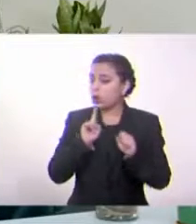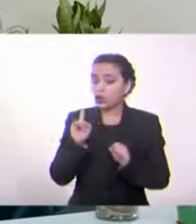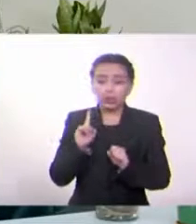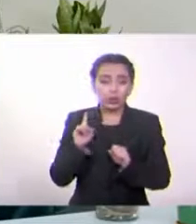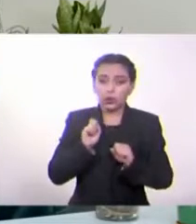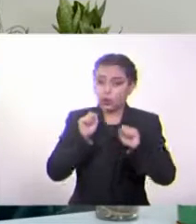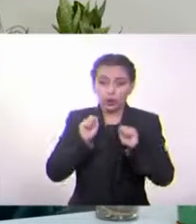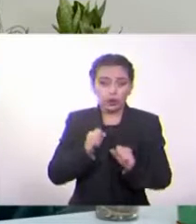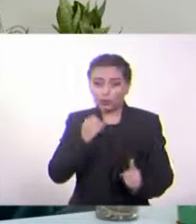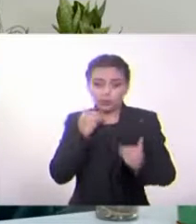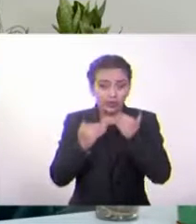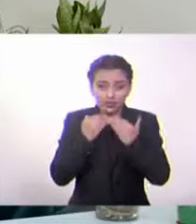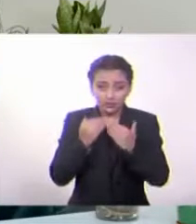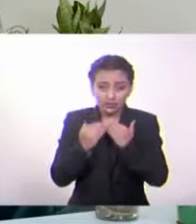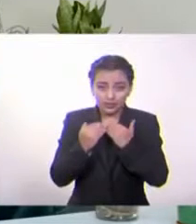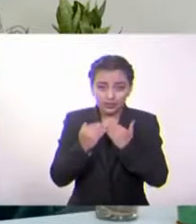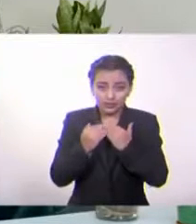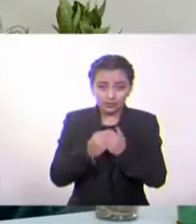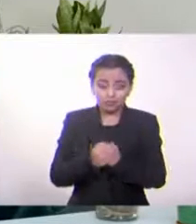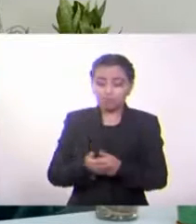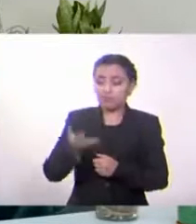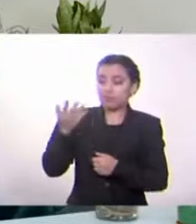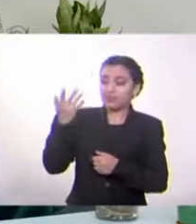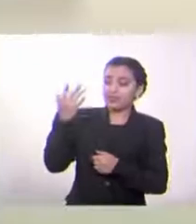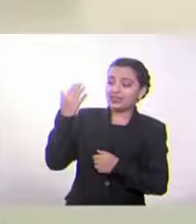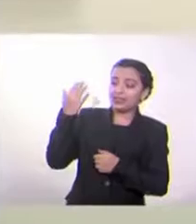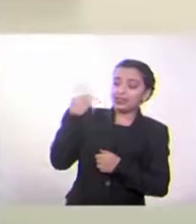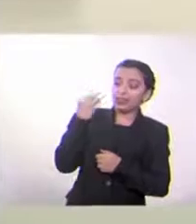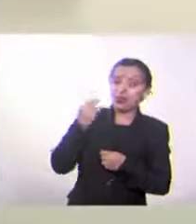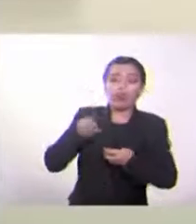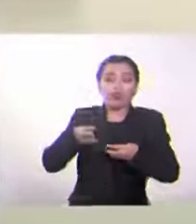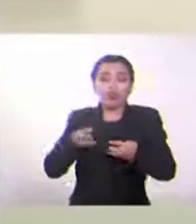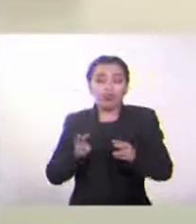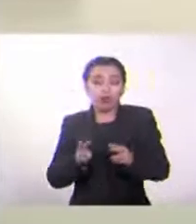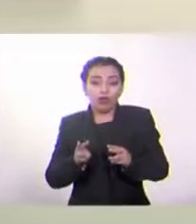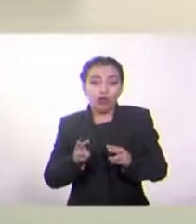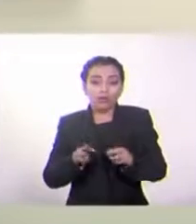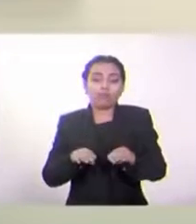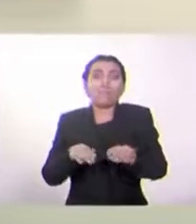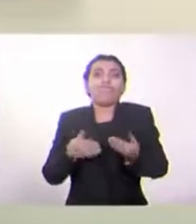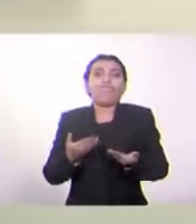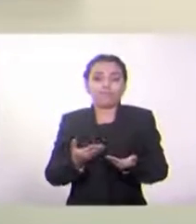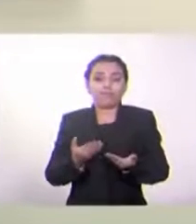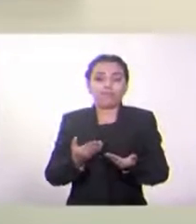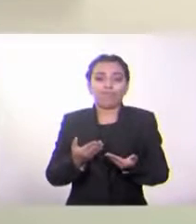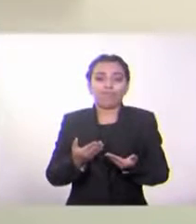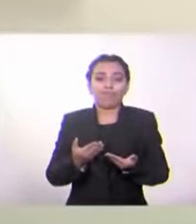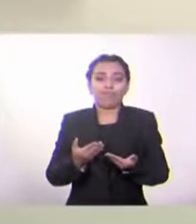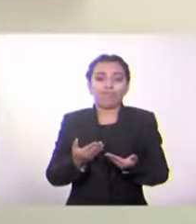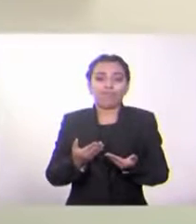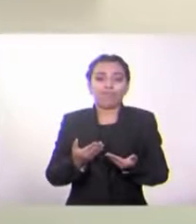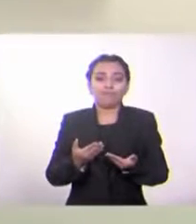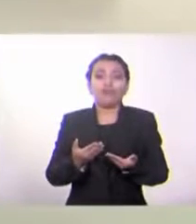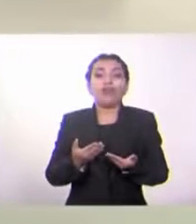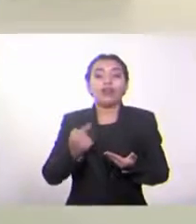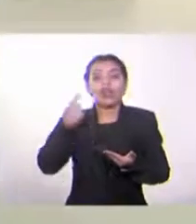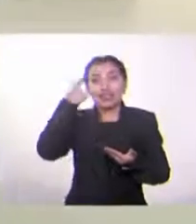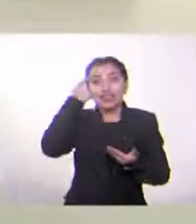pasos, se debía buscar una forma de explicarlos. Y qué mejor forma de buscar un